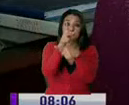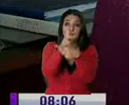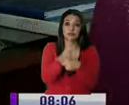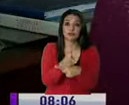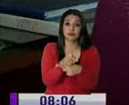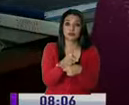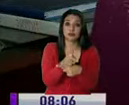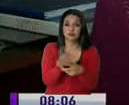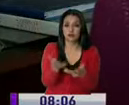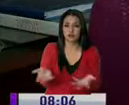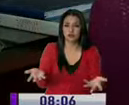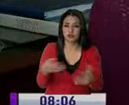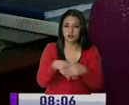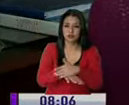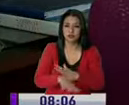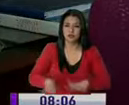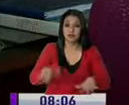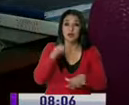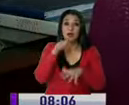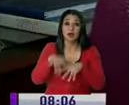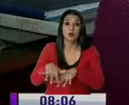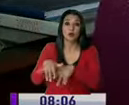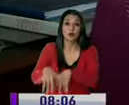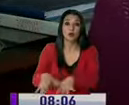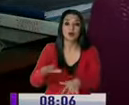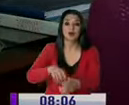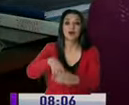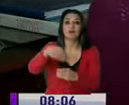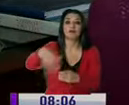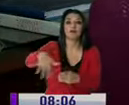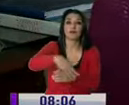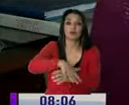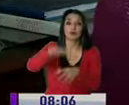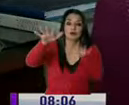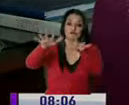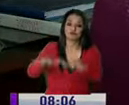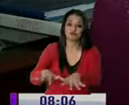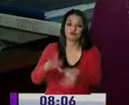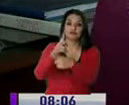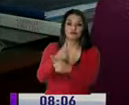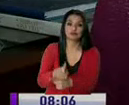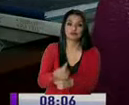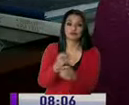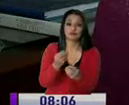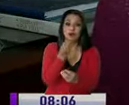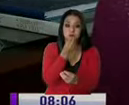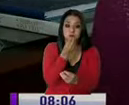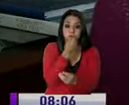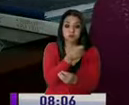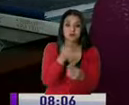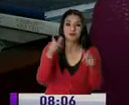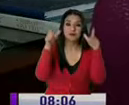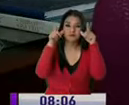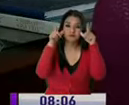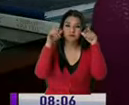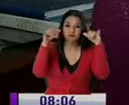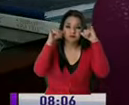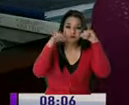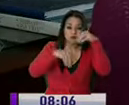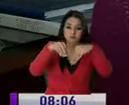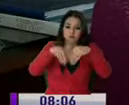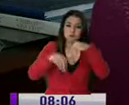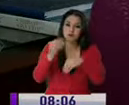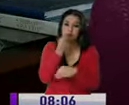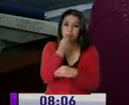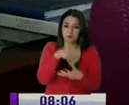proteger todas las fuentes de agua, por ejemplo, si es que están a la intemperie. Si hay alimento para el ganado, que esté también a la